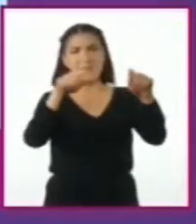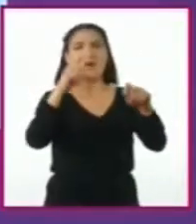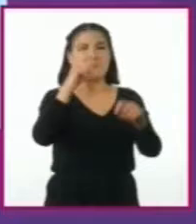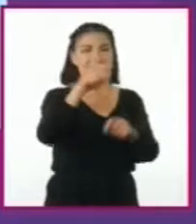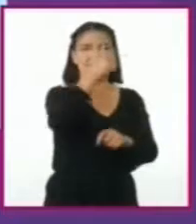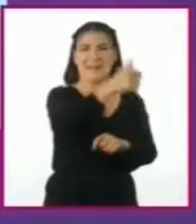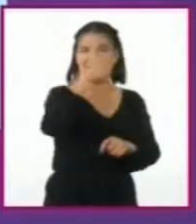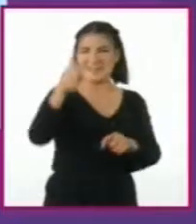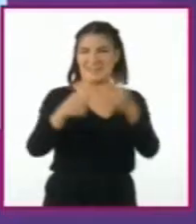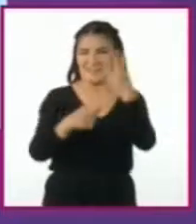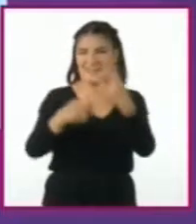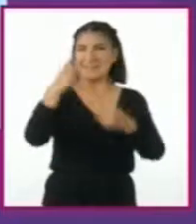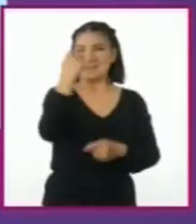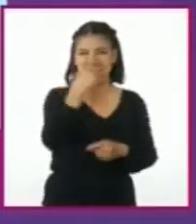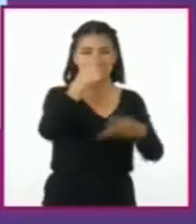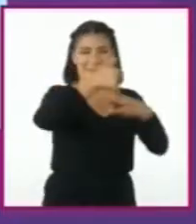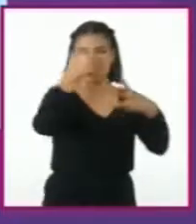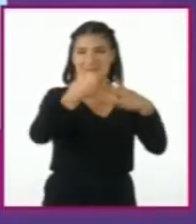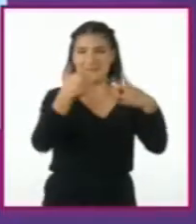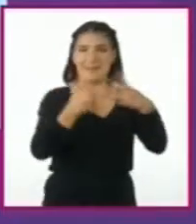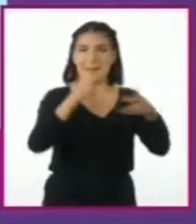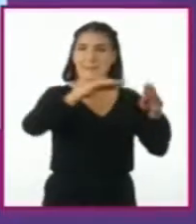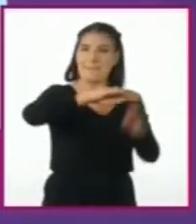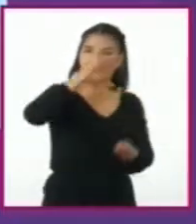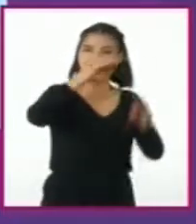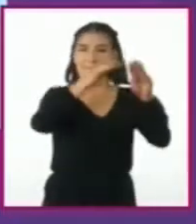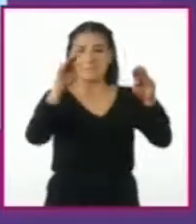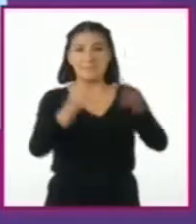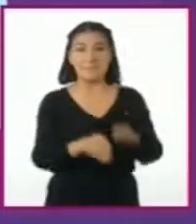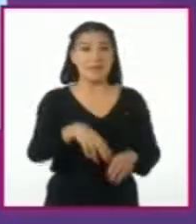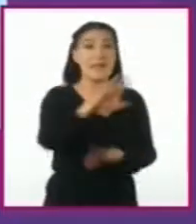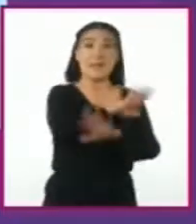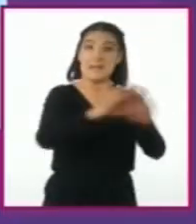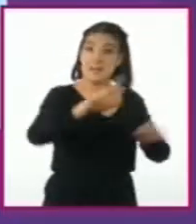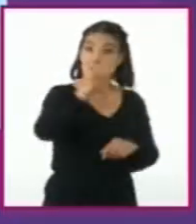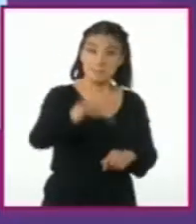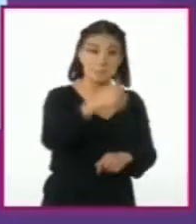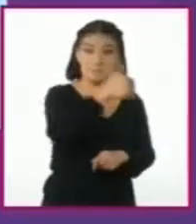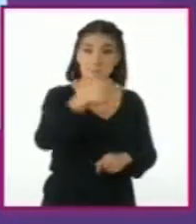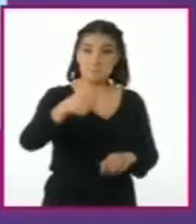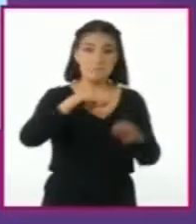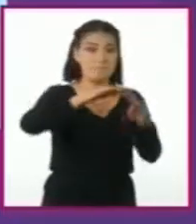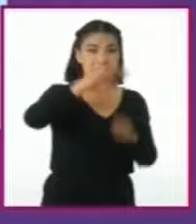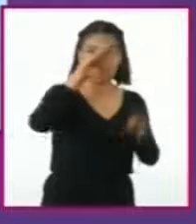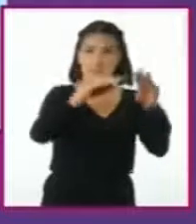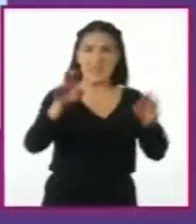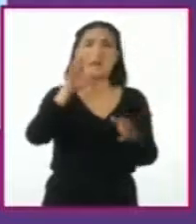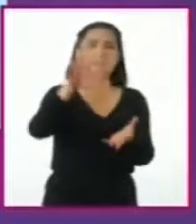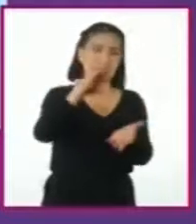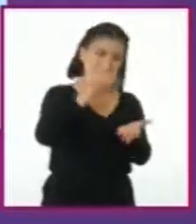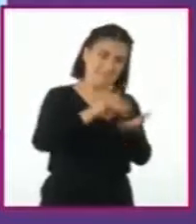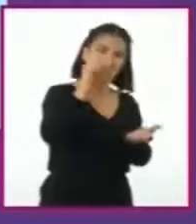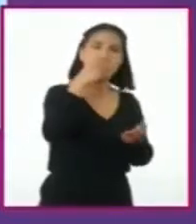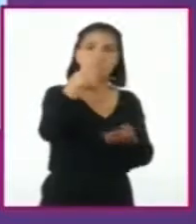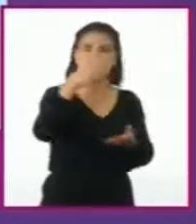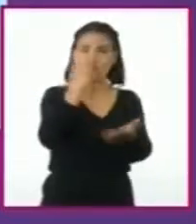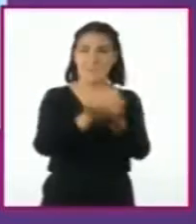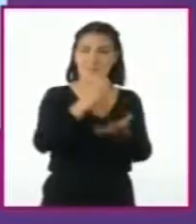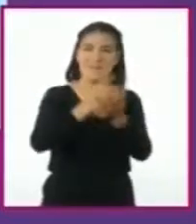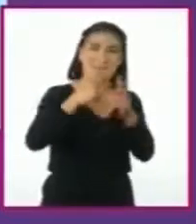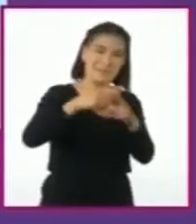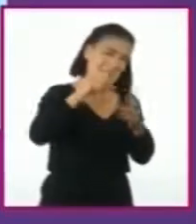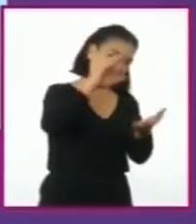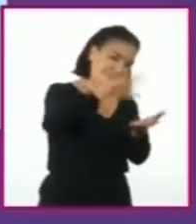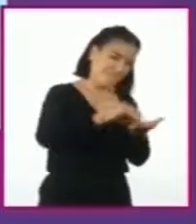televisor. Después de medir cada uno de los televisores, anota los resultados en su libreta de matemáticas. Medidas